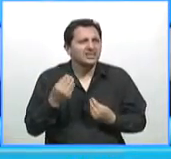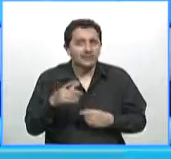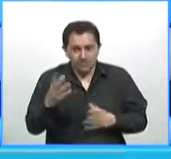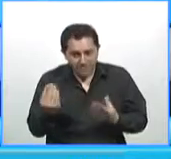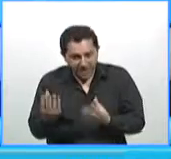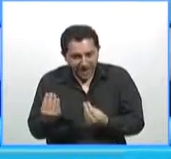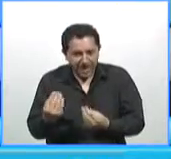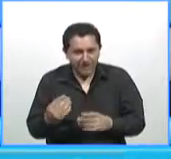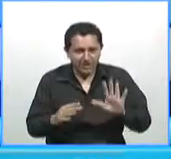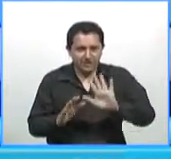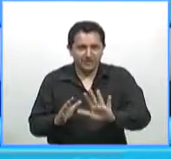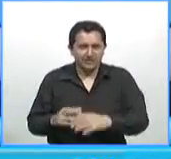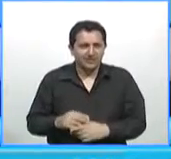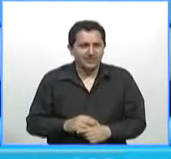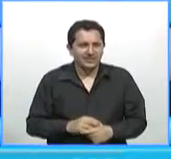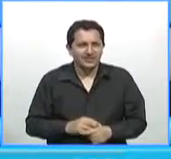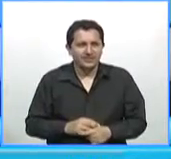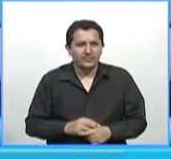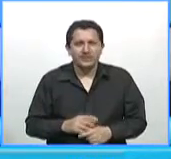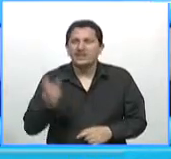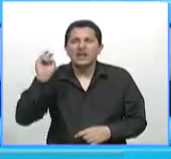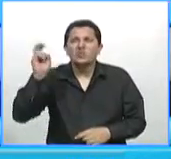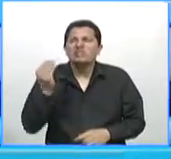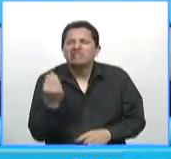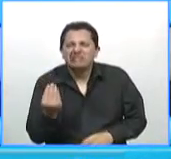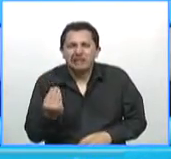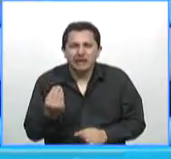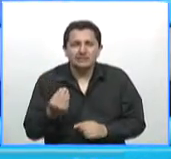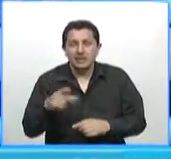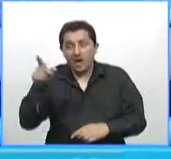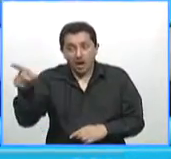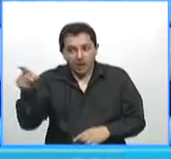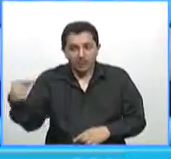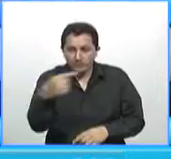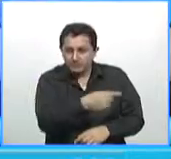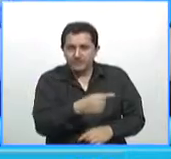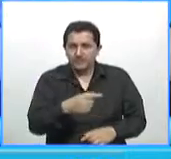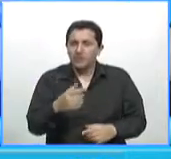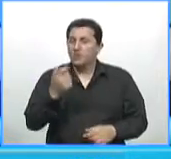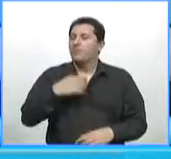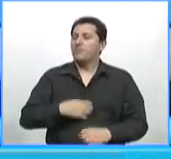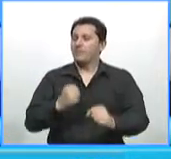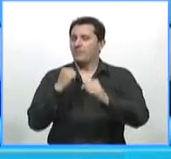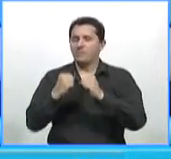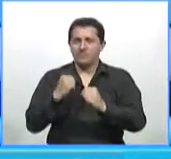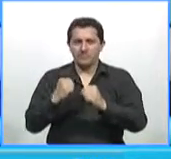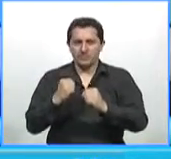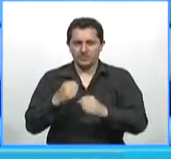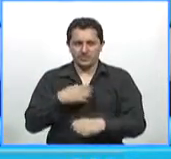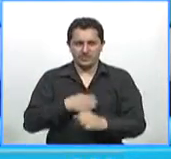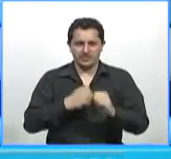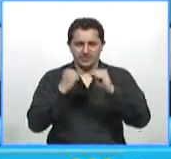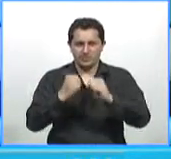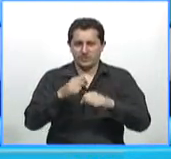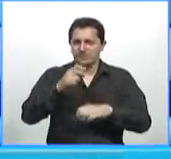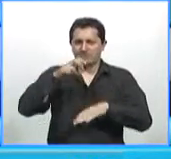estás haciendo pasar mal, déjeme en paz. No quiero más. No, ¿sabés qué es esto? Vas a tener que ir mano a mano. Mirá, te está esperando allá, sentado en